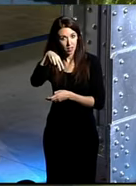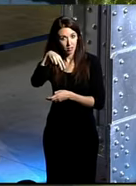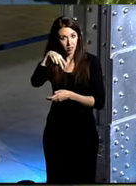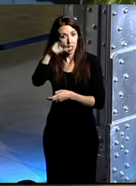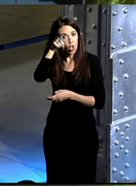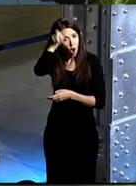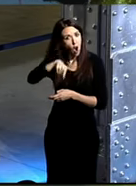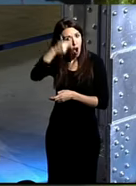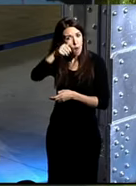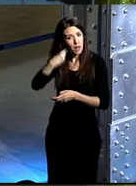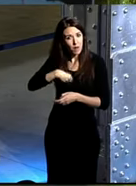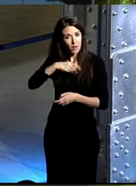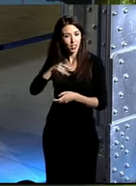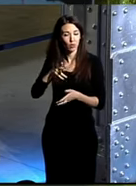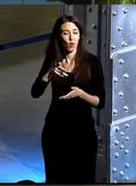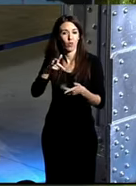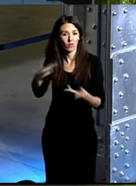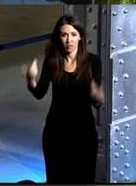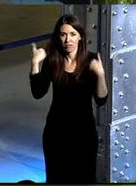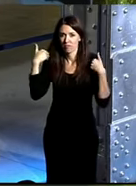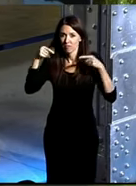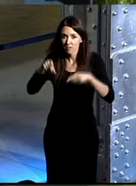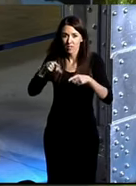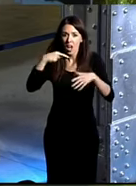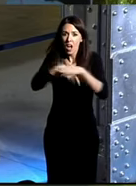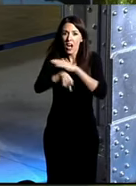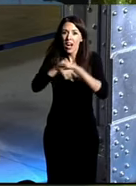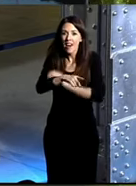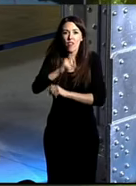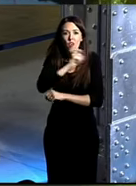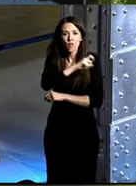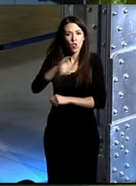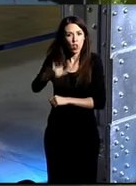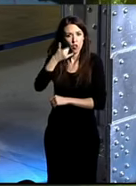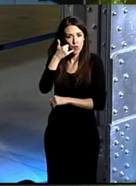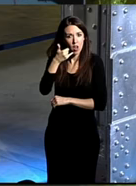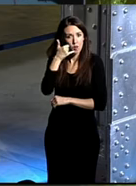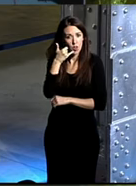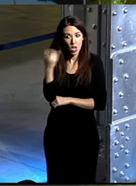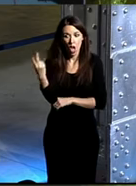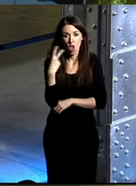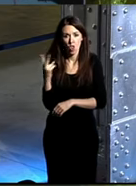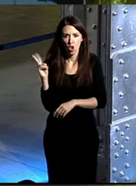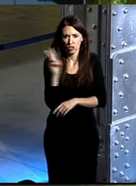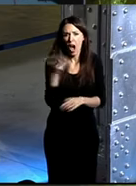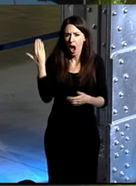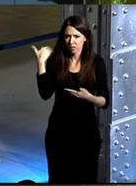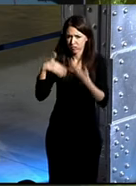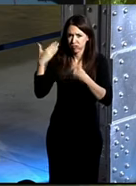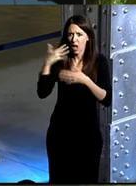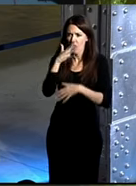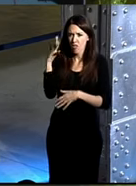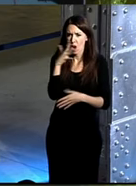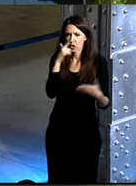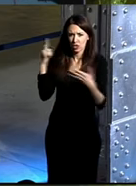que cuando estuvo a cargo de la gerencia de Fundación Telefónica, y nosotros vinimos hace muchos años, ya casi